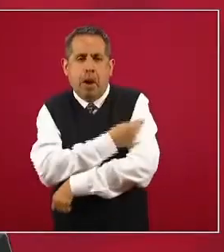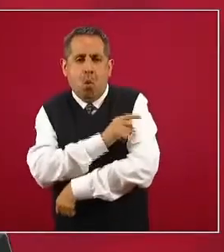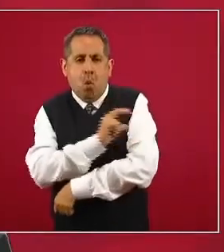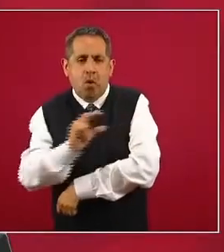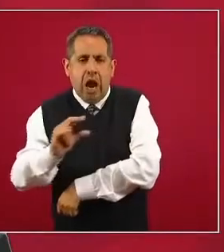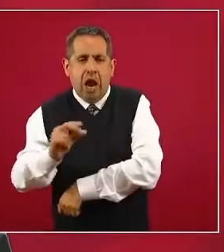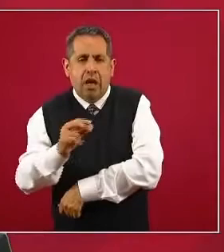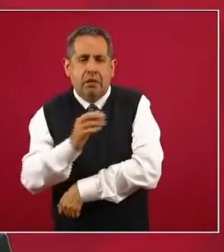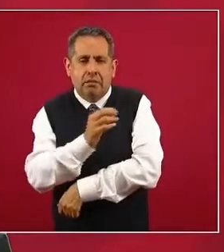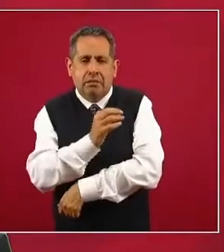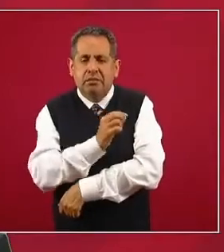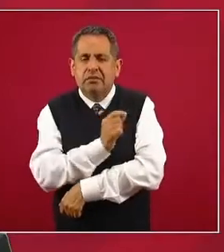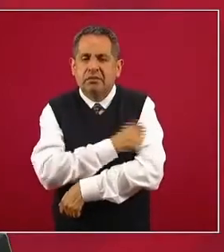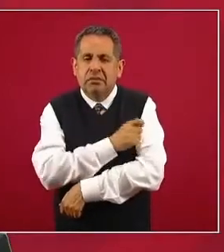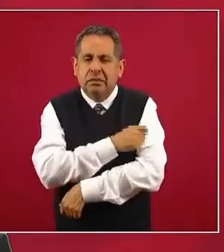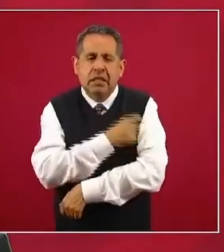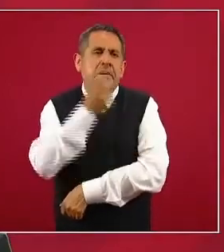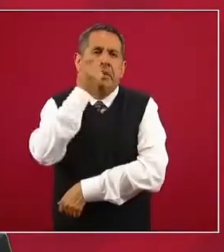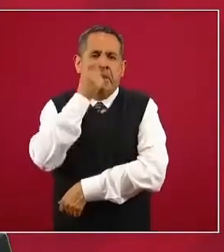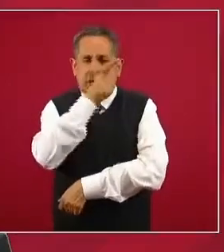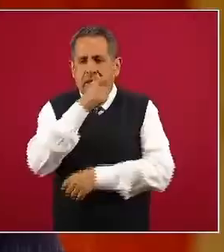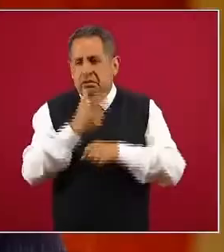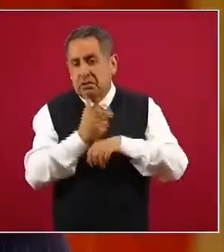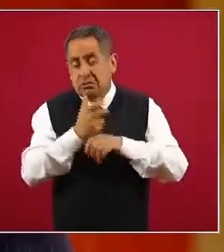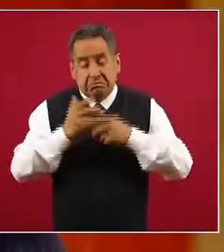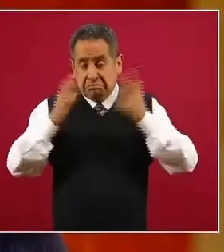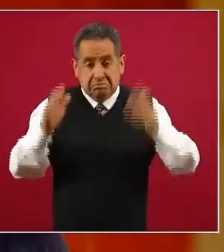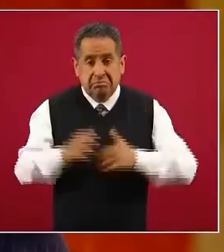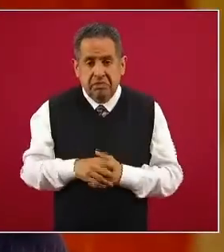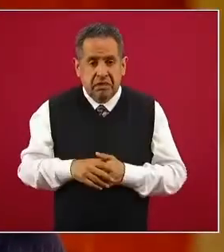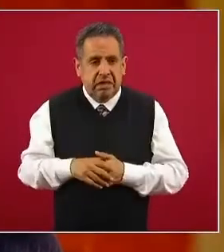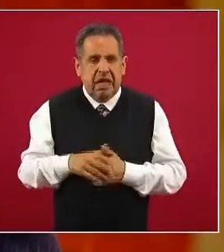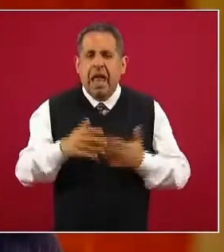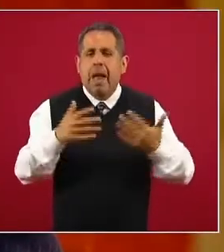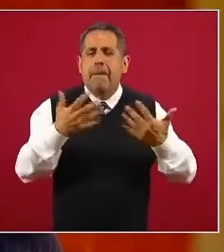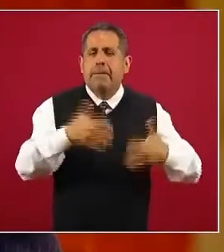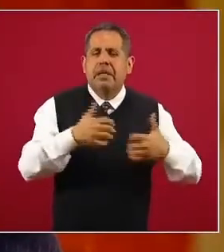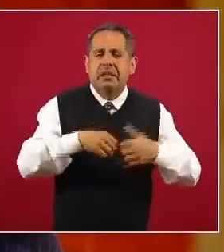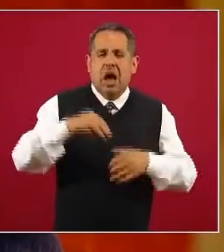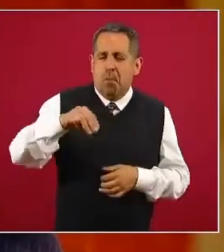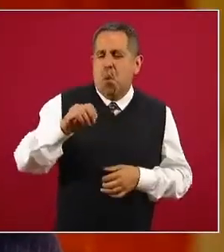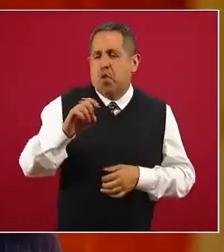está siendo impulsada por el gobierno de Estados Unidos, la de la empresa Moderna,